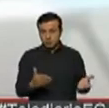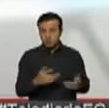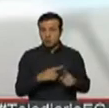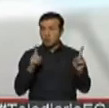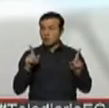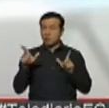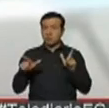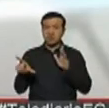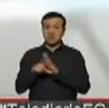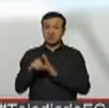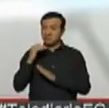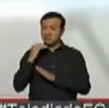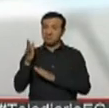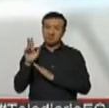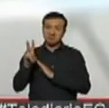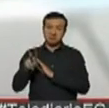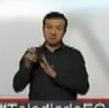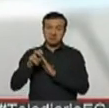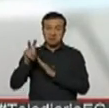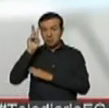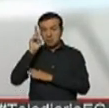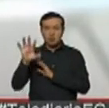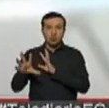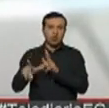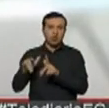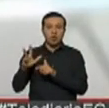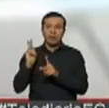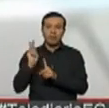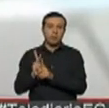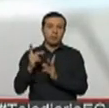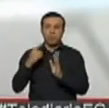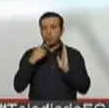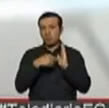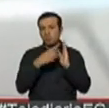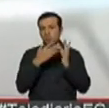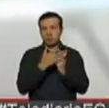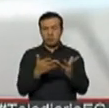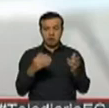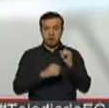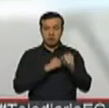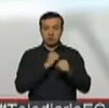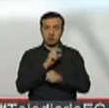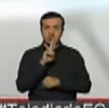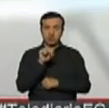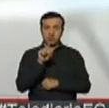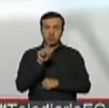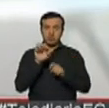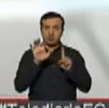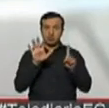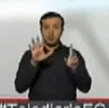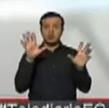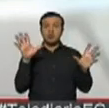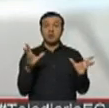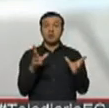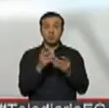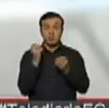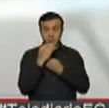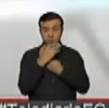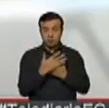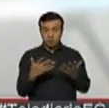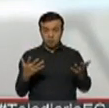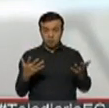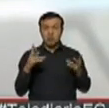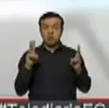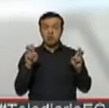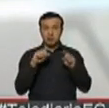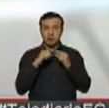minería ilegal lo que hace es solamente aprovecharse de estos espacios. Por poner un ejemplo, en el año 2016 se sacó un informe relacionado al